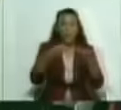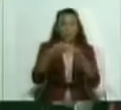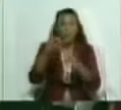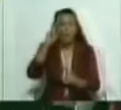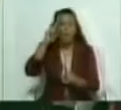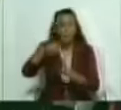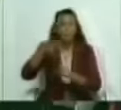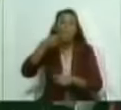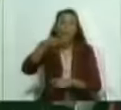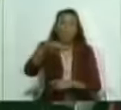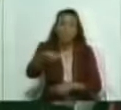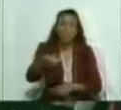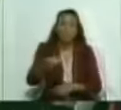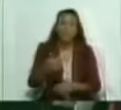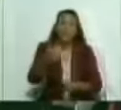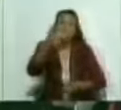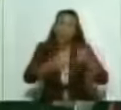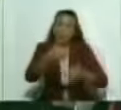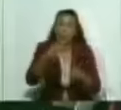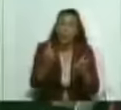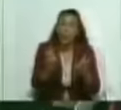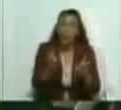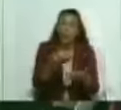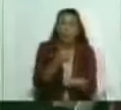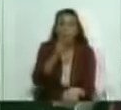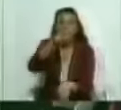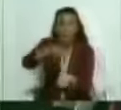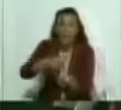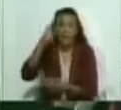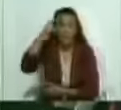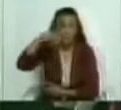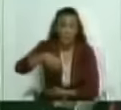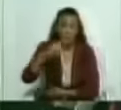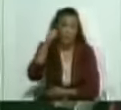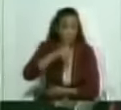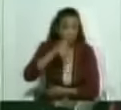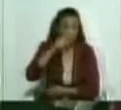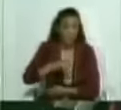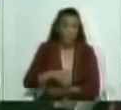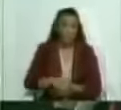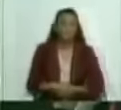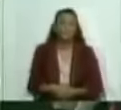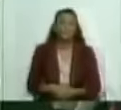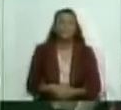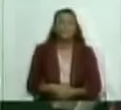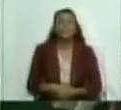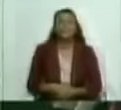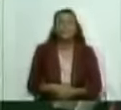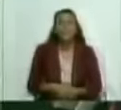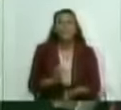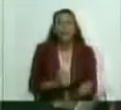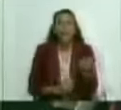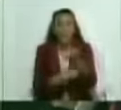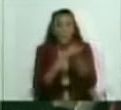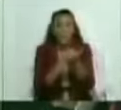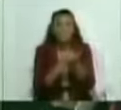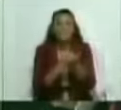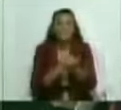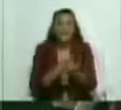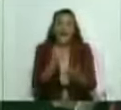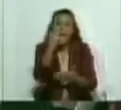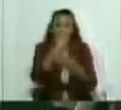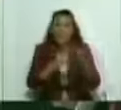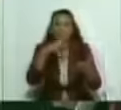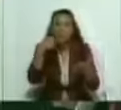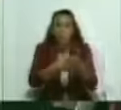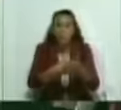con fines políticos que se han hecho presentes en el día de hoy para apoyar e inscribir